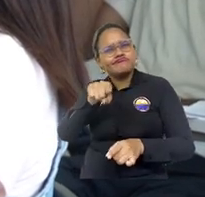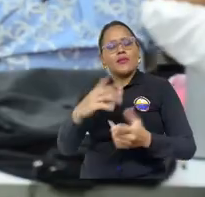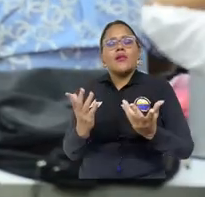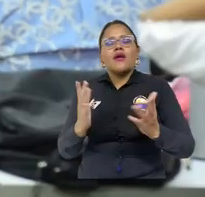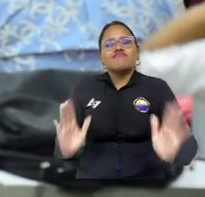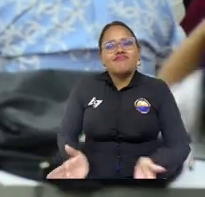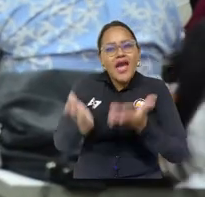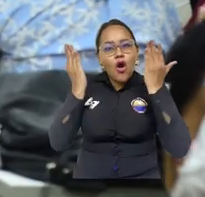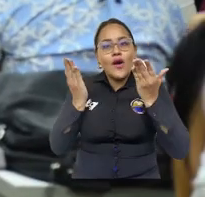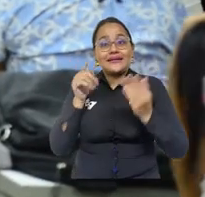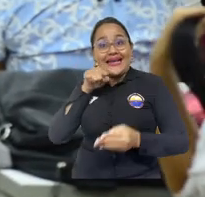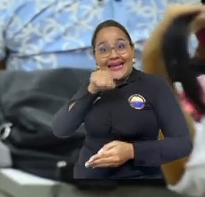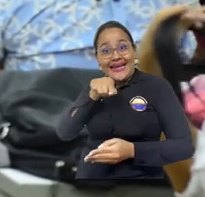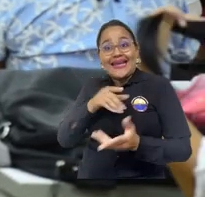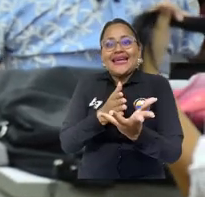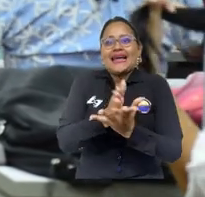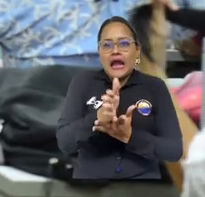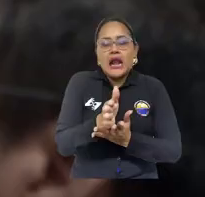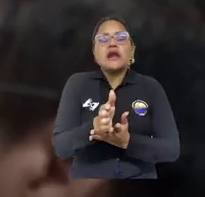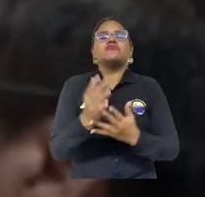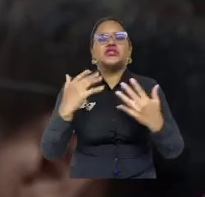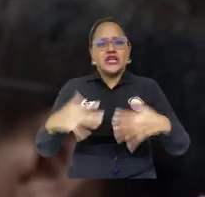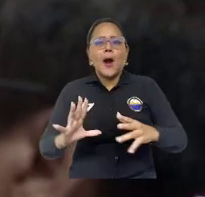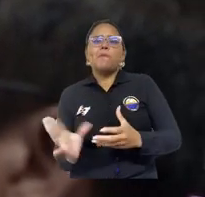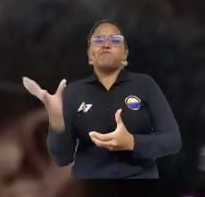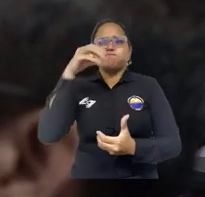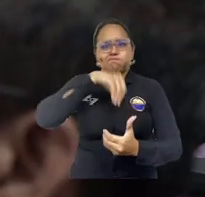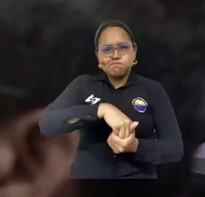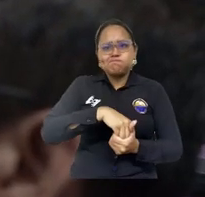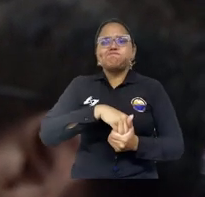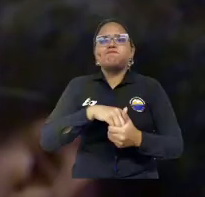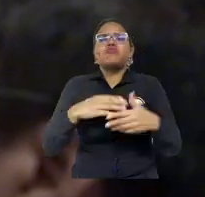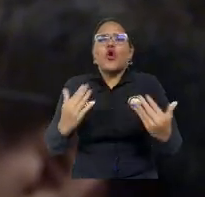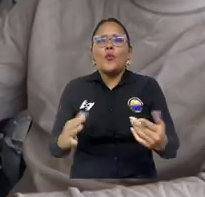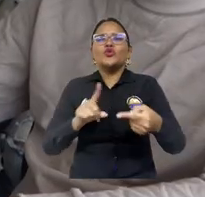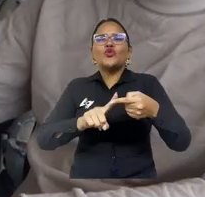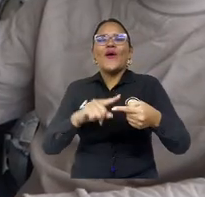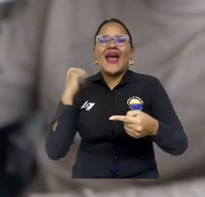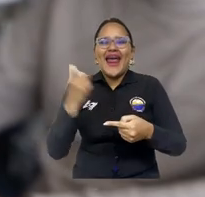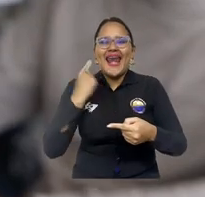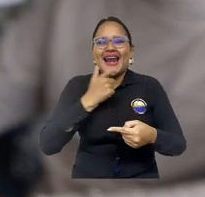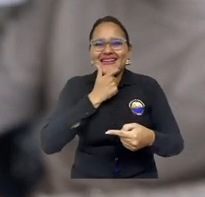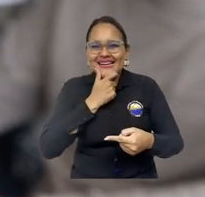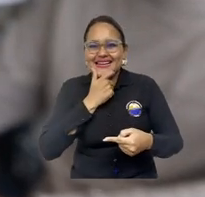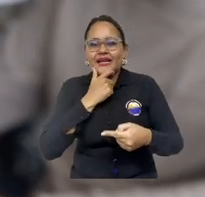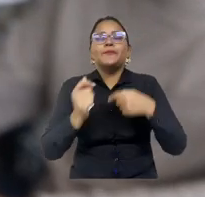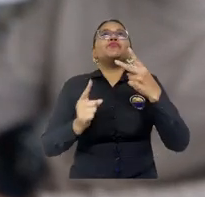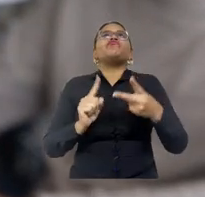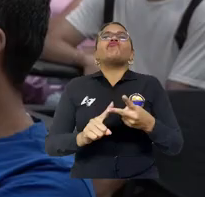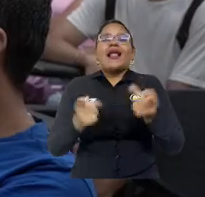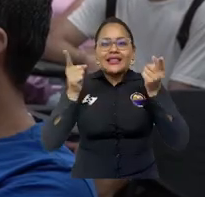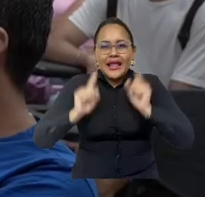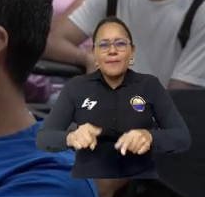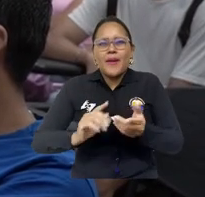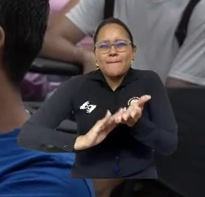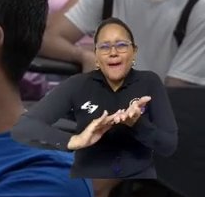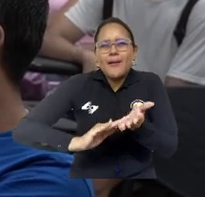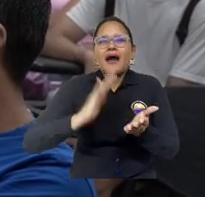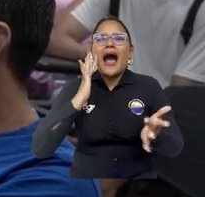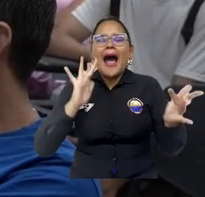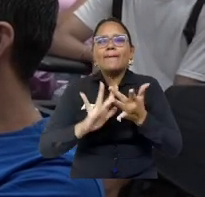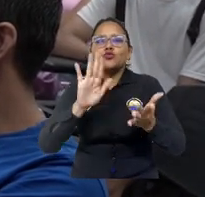Dentro de esa mejora, pues este programa ya incorpora el General English. También se